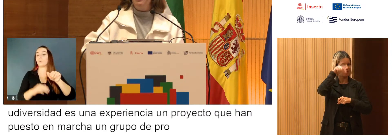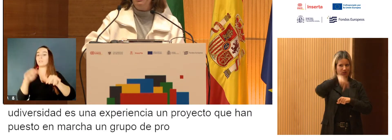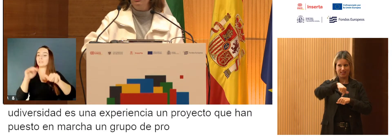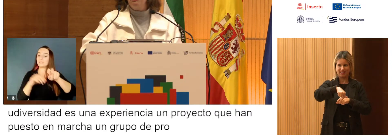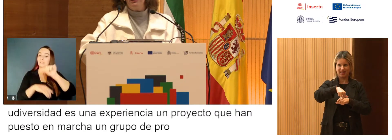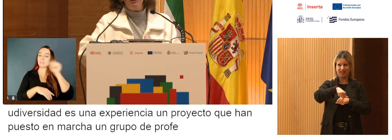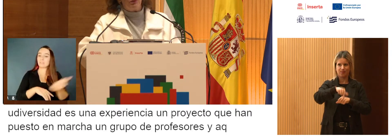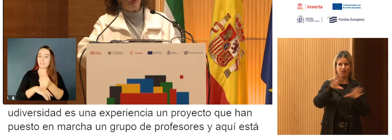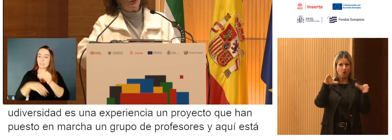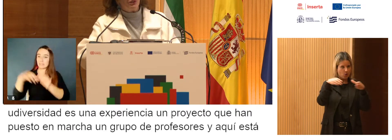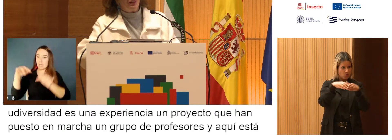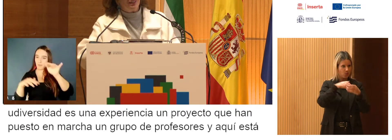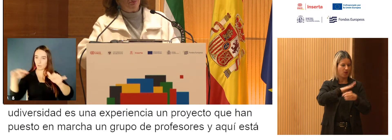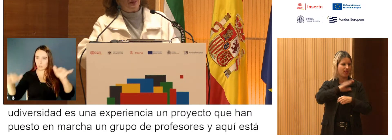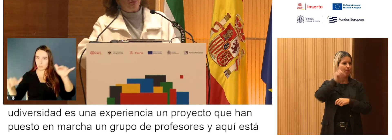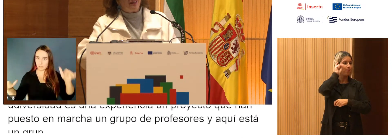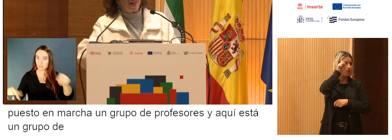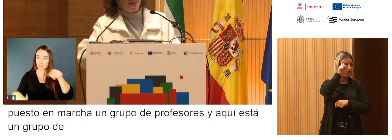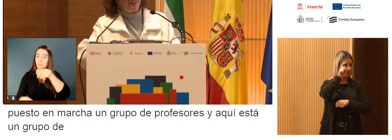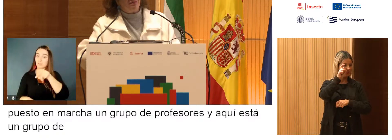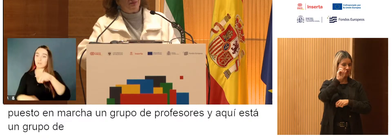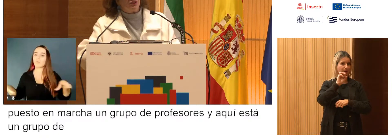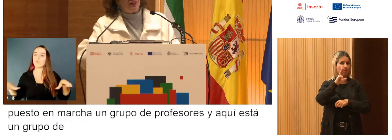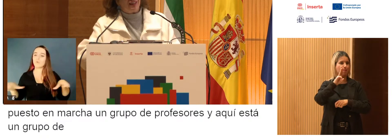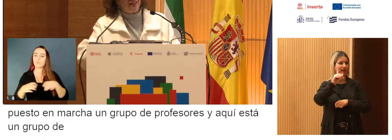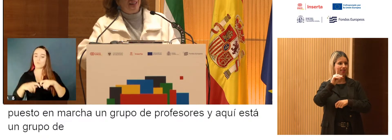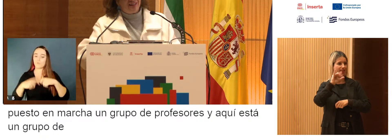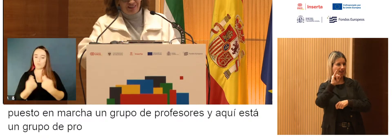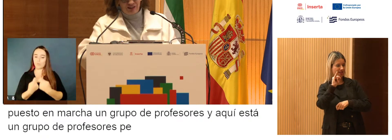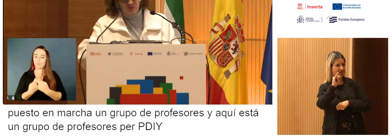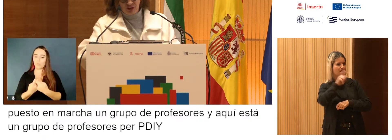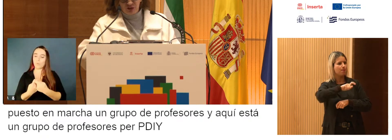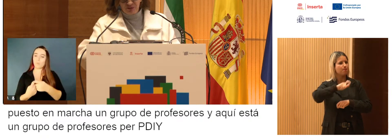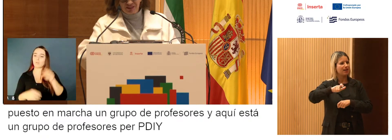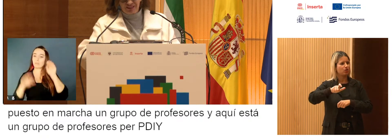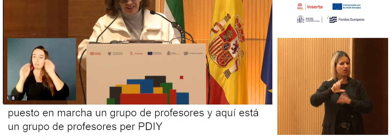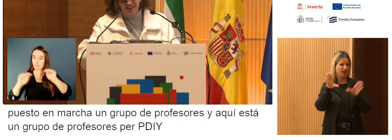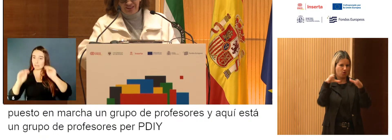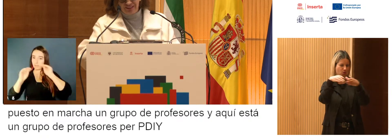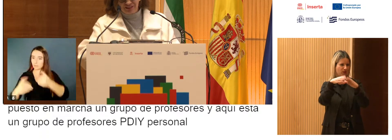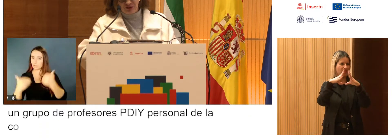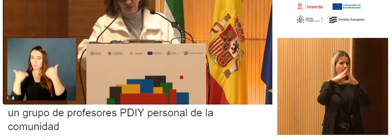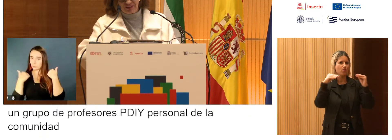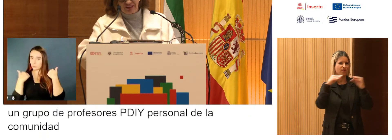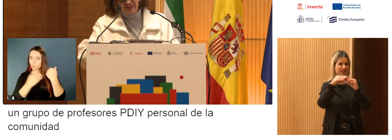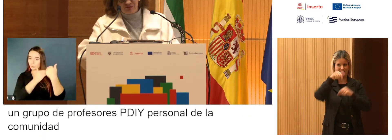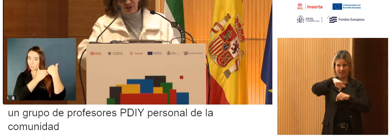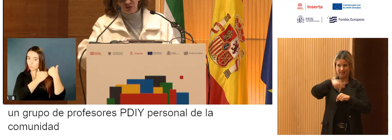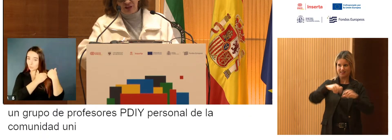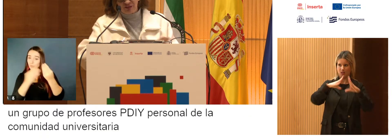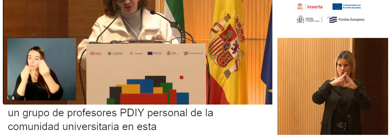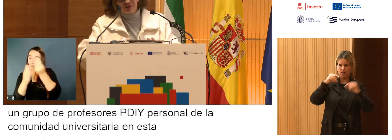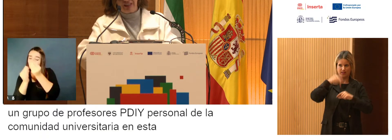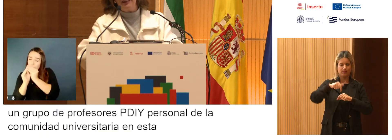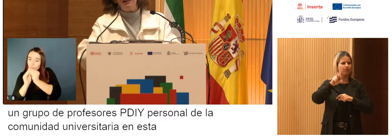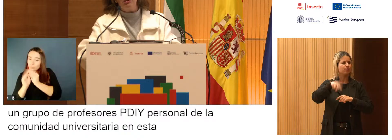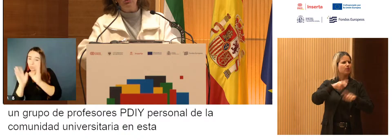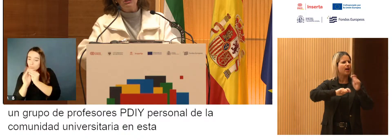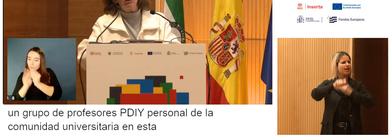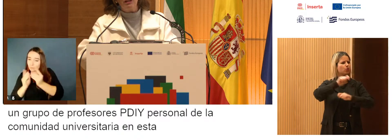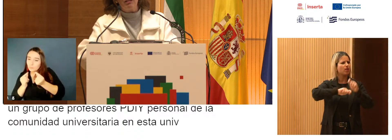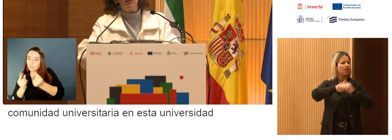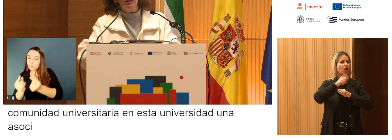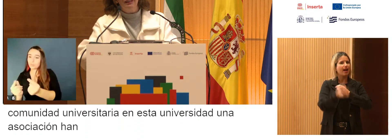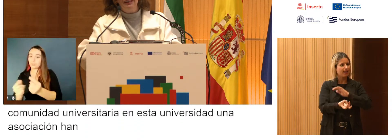está, un grupo de profesores, PDI y personal de la comunidad universitaria en esta universidad, una asociación, han creado